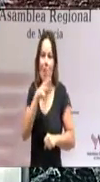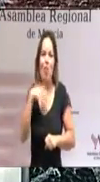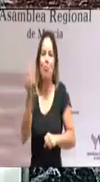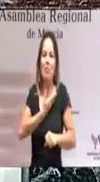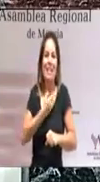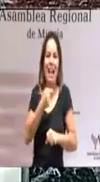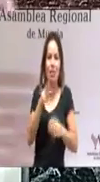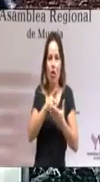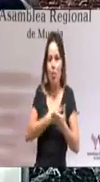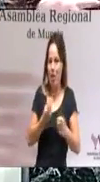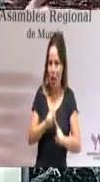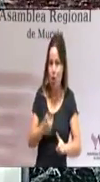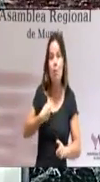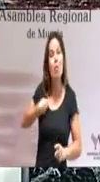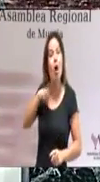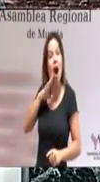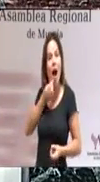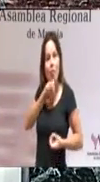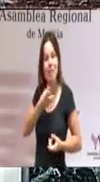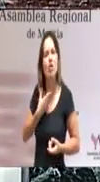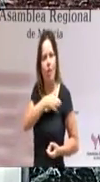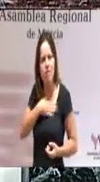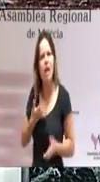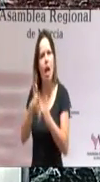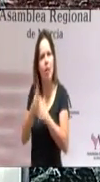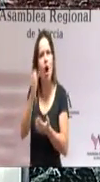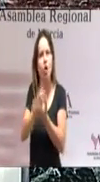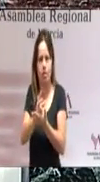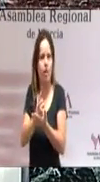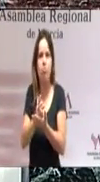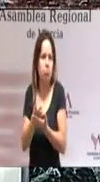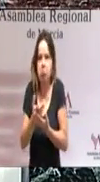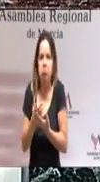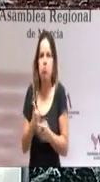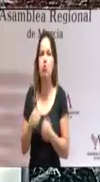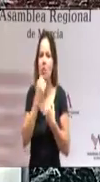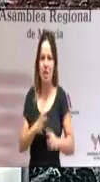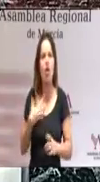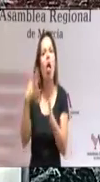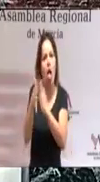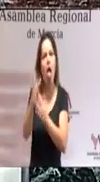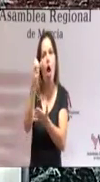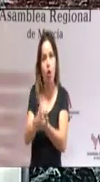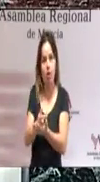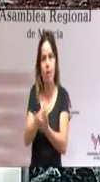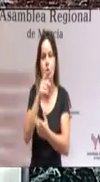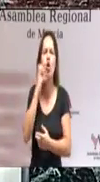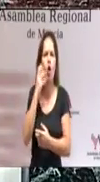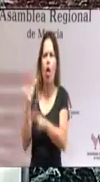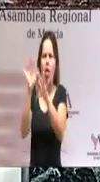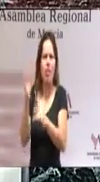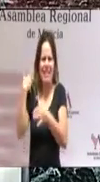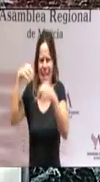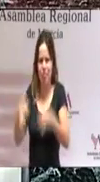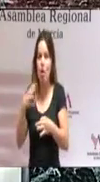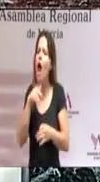Eso es lo que yo dije, eso es lo que estoy dispuesto a explicarle las veces que sean necesarias, porque es lo que yo creo. A Rajoy lo tenemos convencido, convence